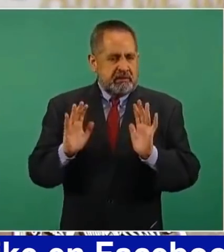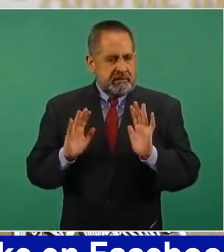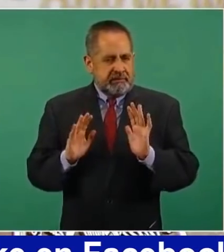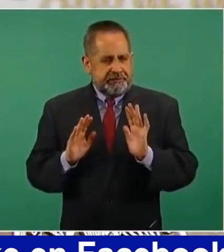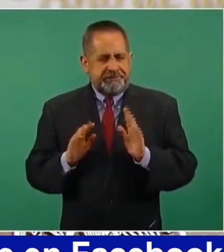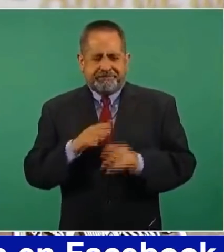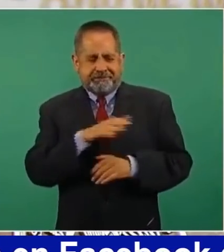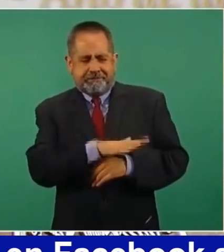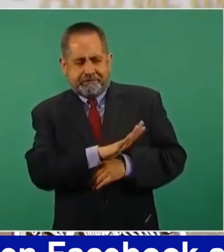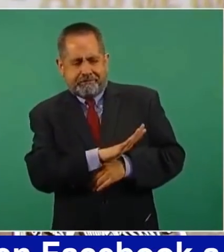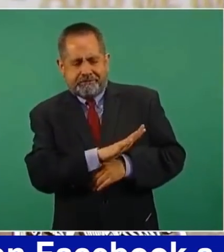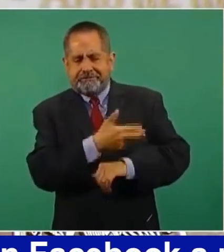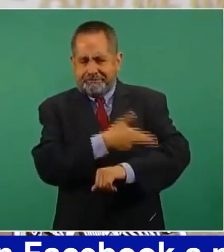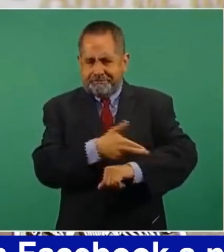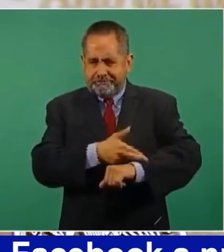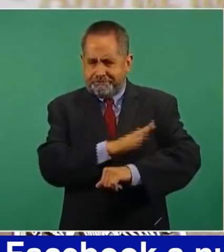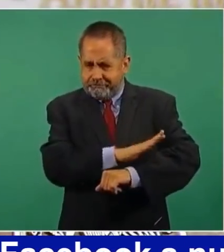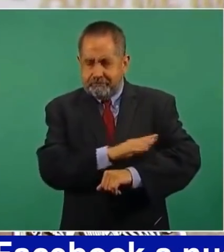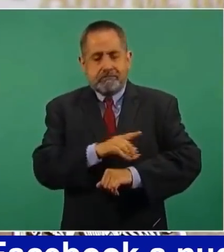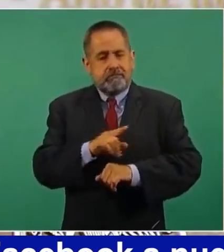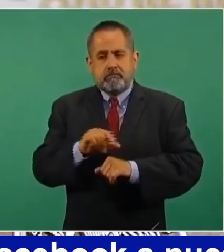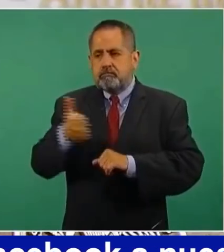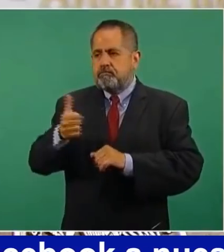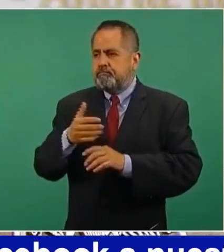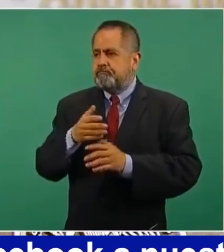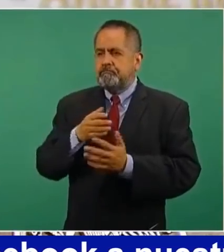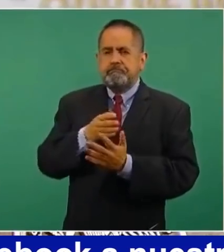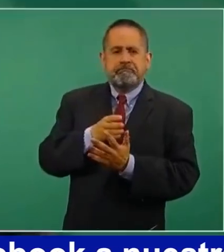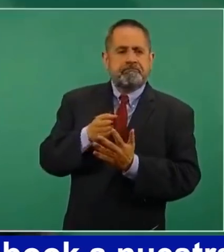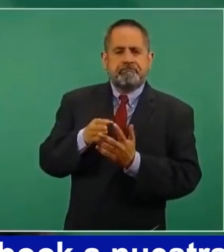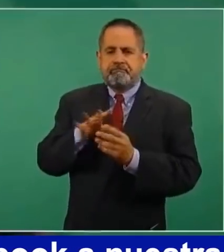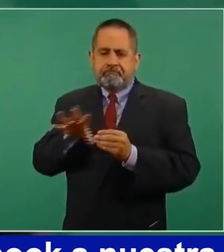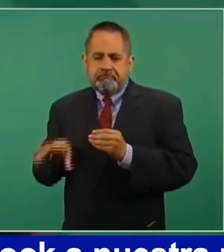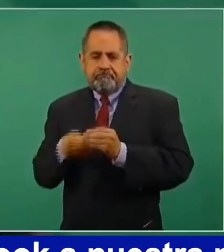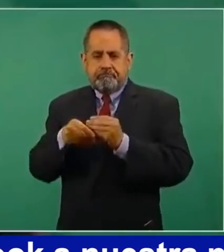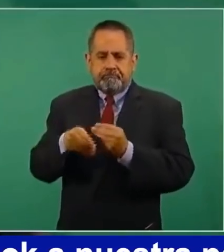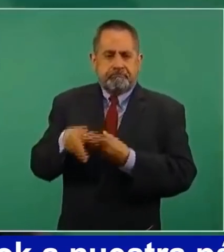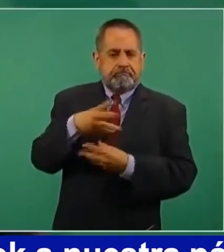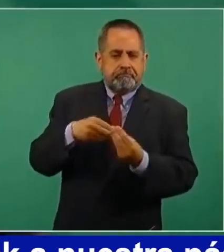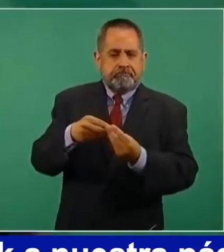independientemente del procedimiento, que el resultado sea